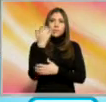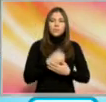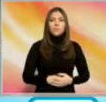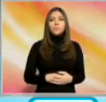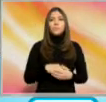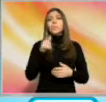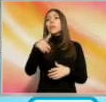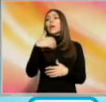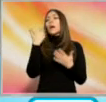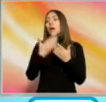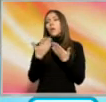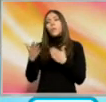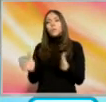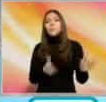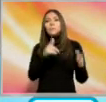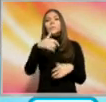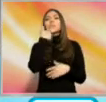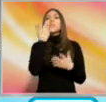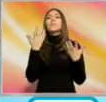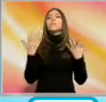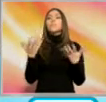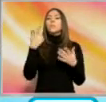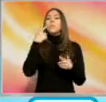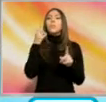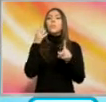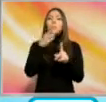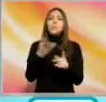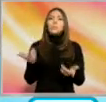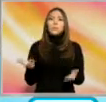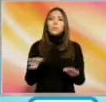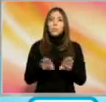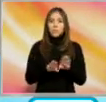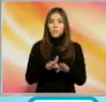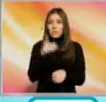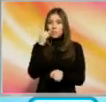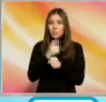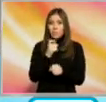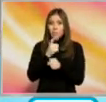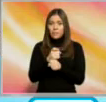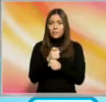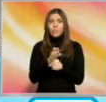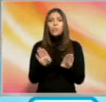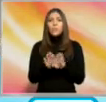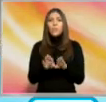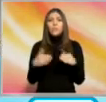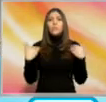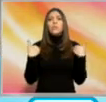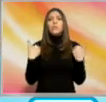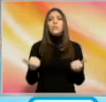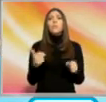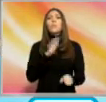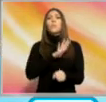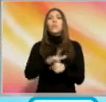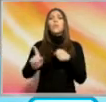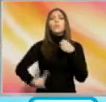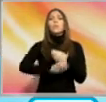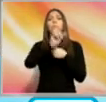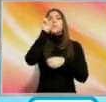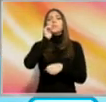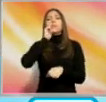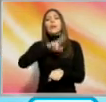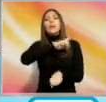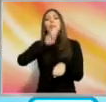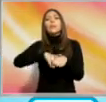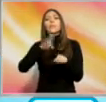los propósitos. Sí. Yo, digamos, el consumo, ¿no? Primero entender cuáles son los impactos ambientales de